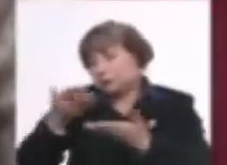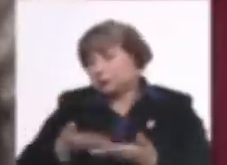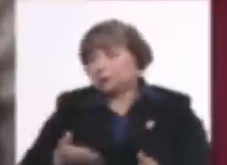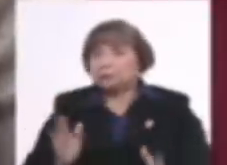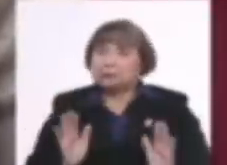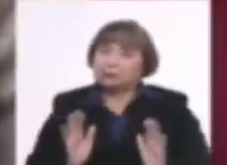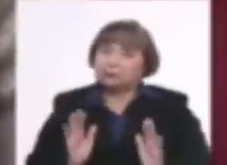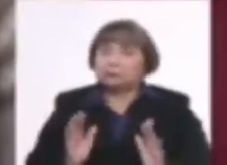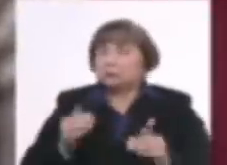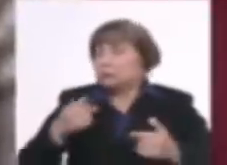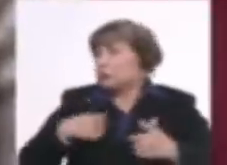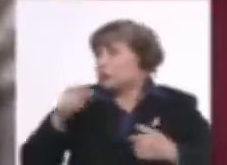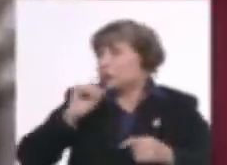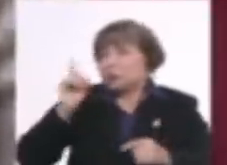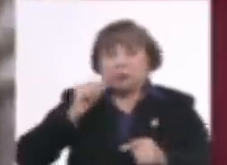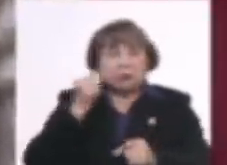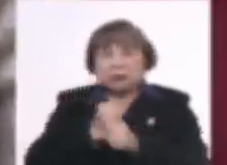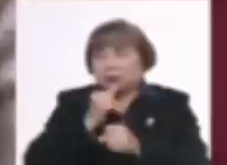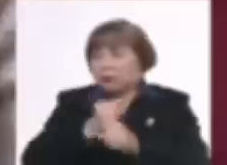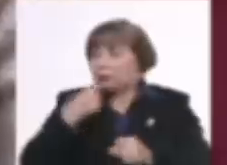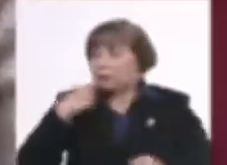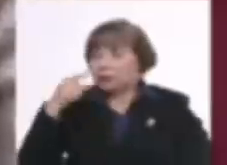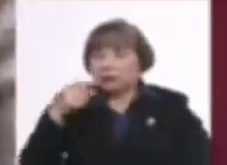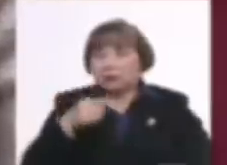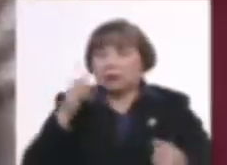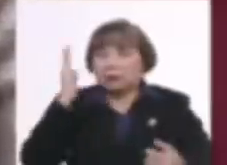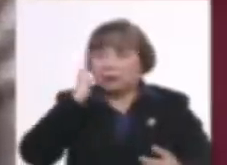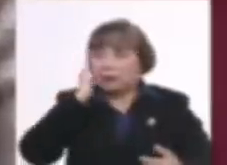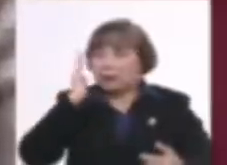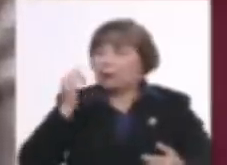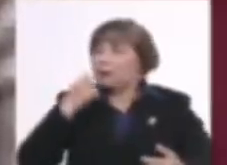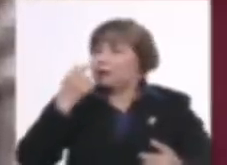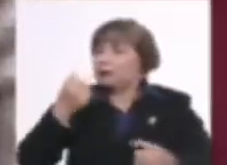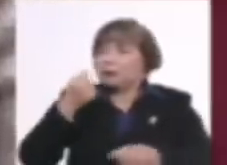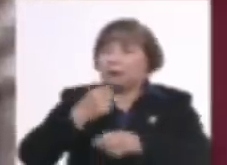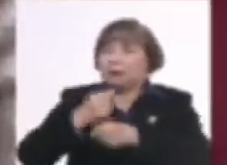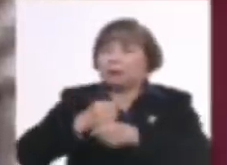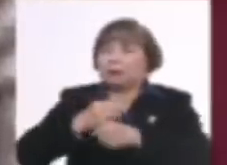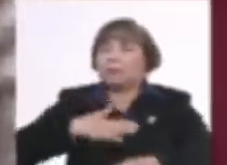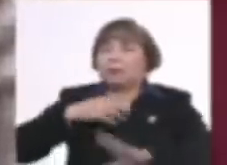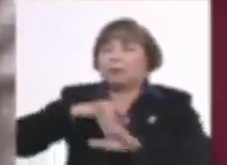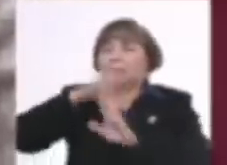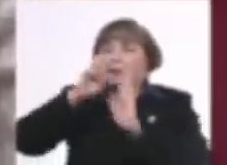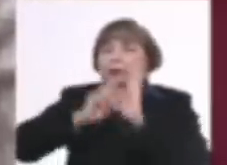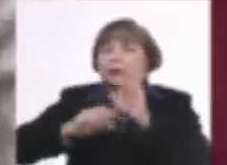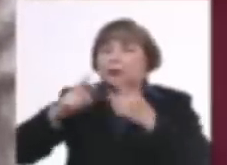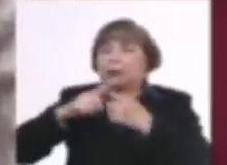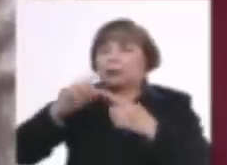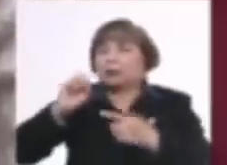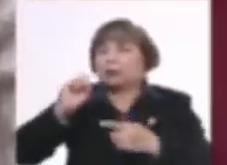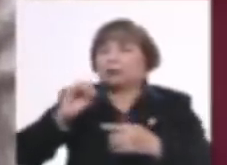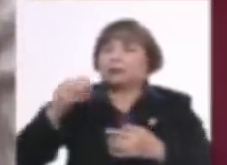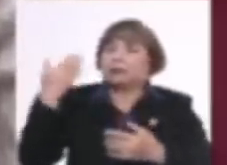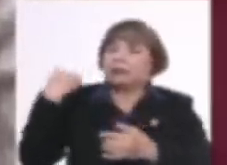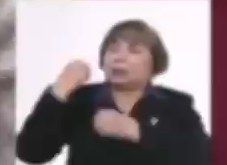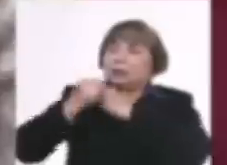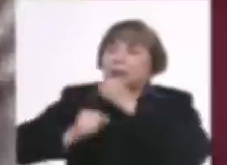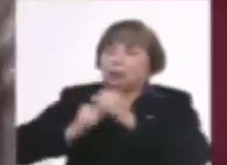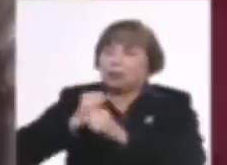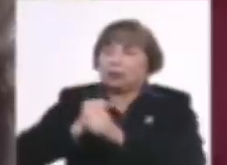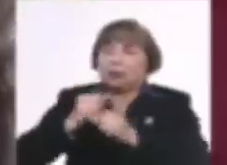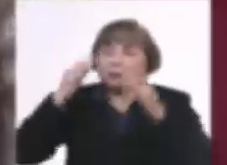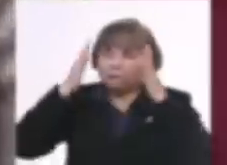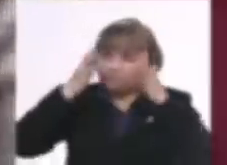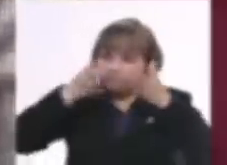porque no estoy laborando. Como ustedes saben, he estado elaborando mi proyecto de tesis desde el año pasado y he